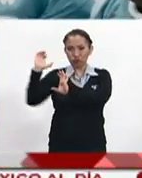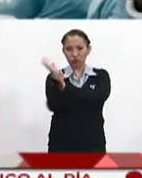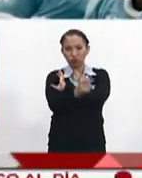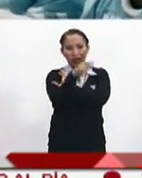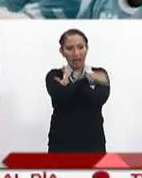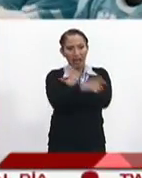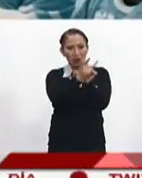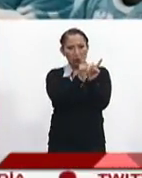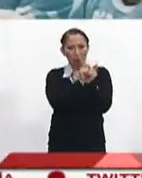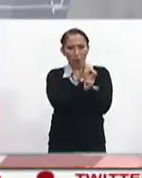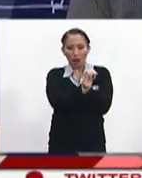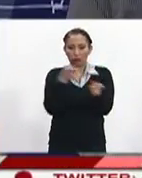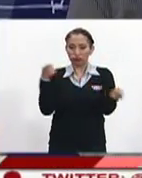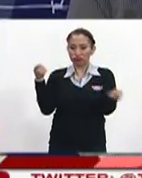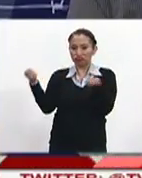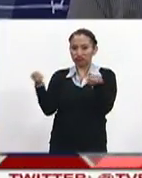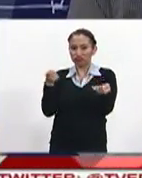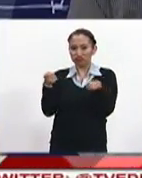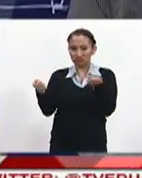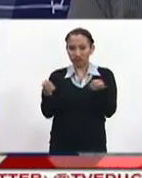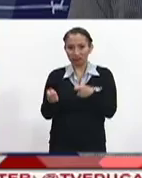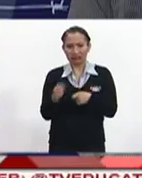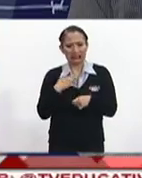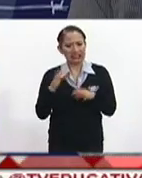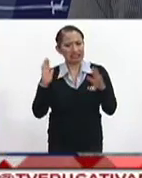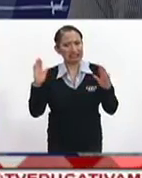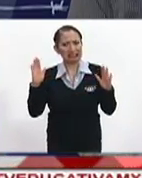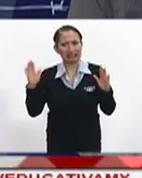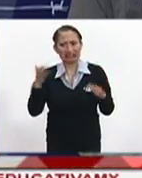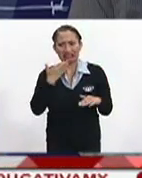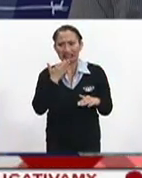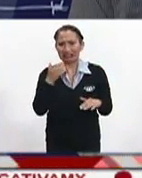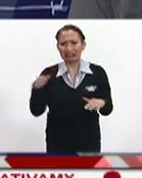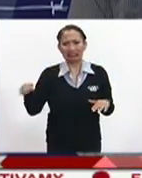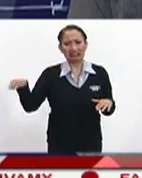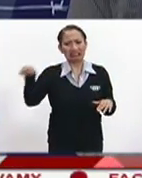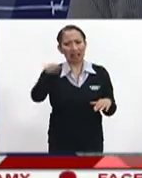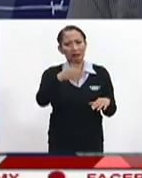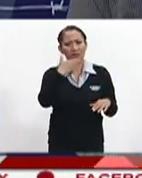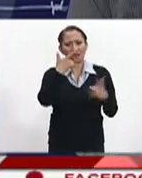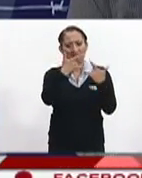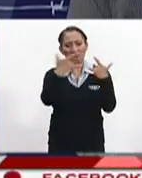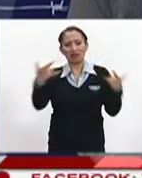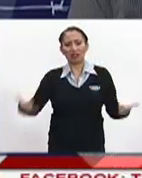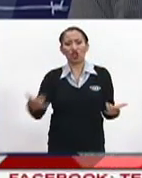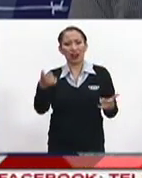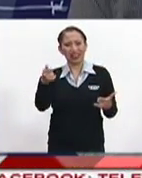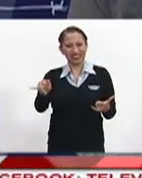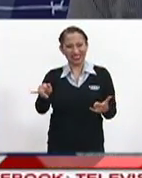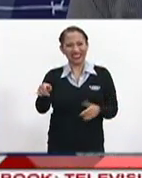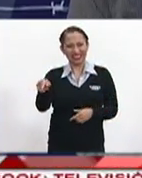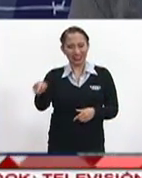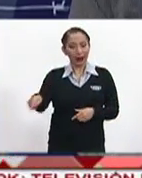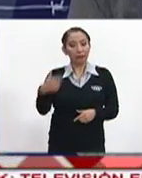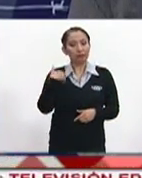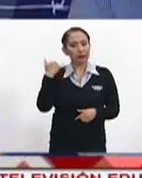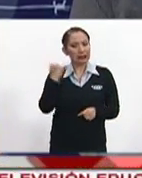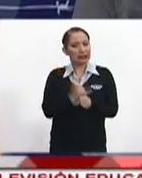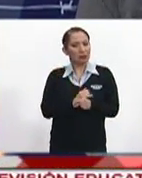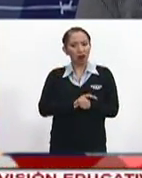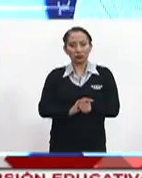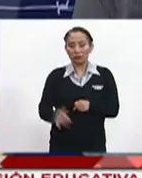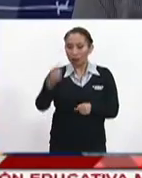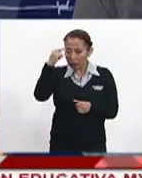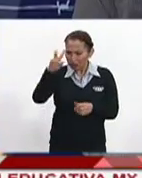por el crimen organizado. Me parecía extraordinaria la anécdota como tal, me parecía imposible